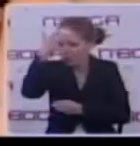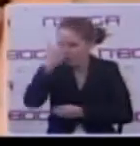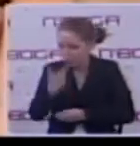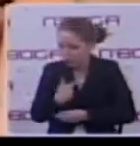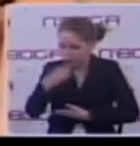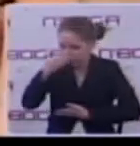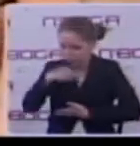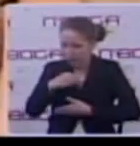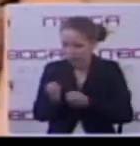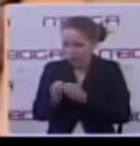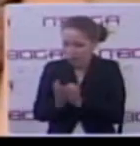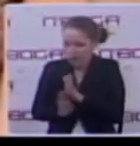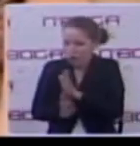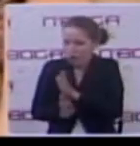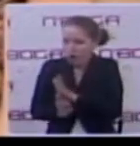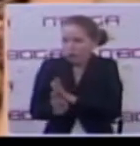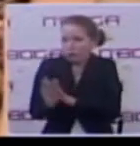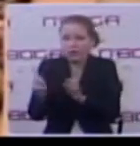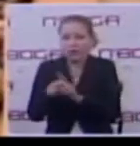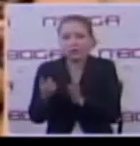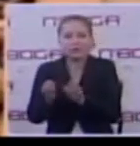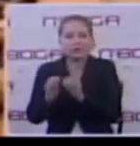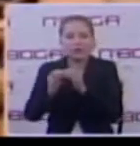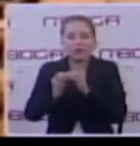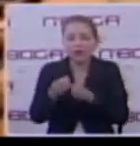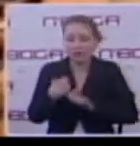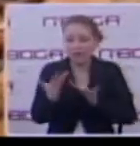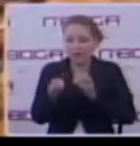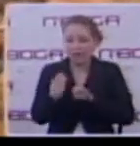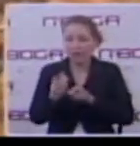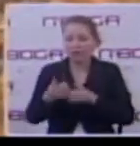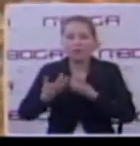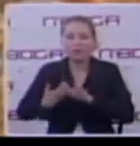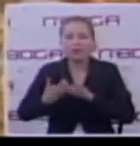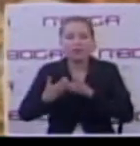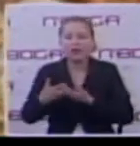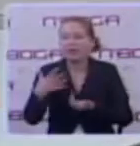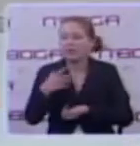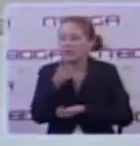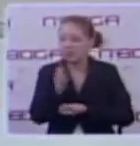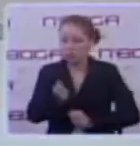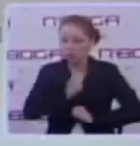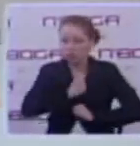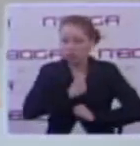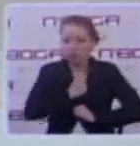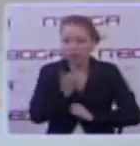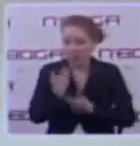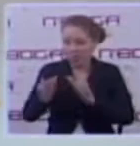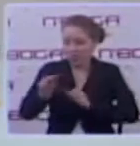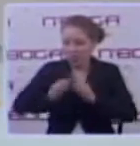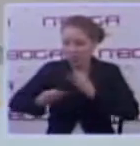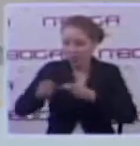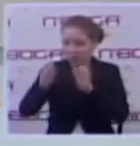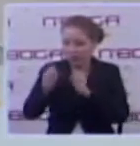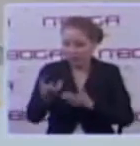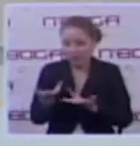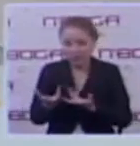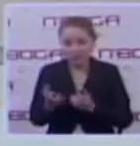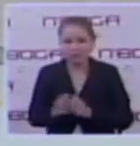formar emprendedores. Entonces, esta es una capacitación para el que quiere tener una empresa, para el que quiere ser dueño de su propio negocio, para el que